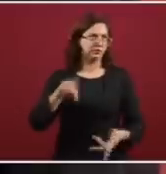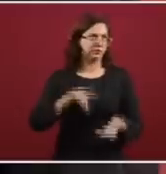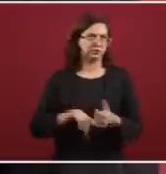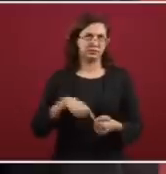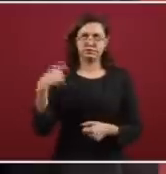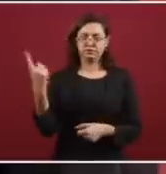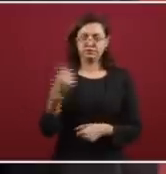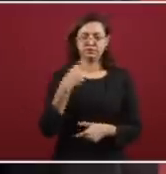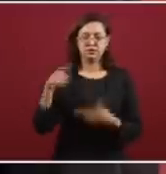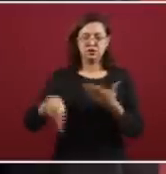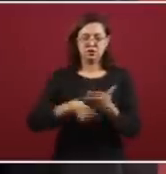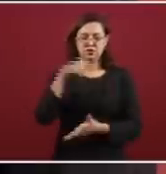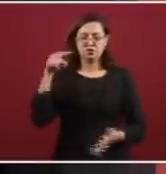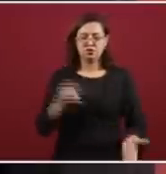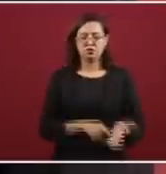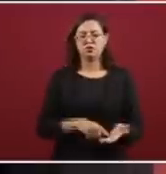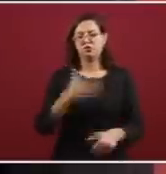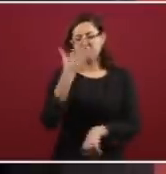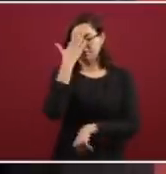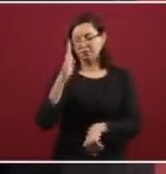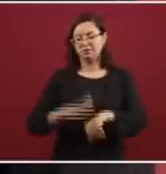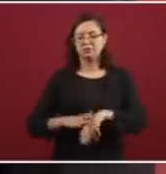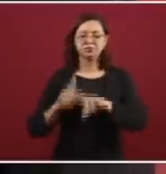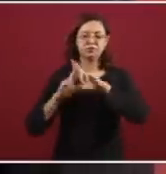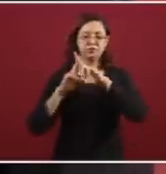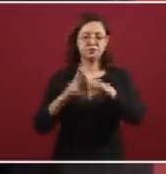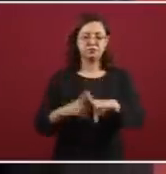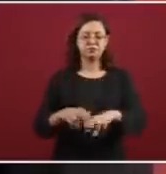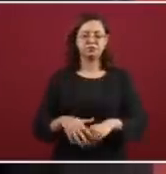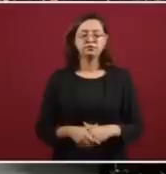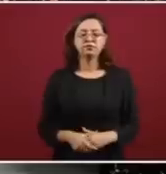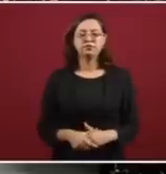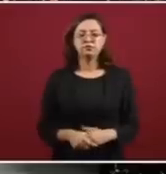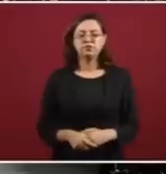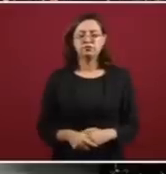para llevar a cabo esta conmemoración.